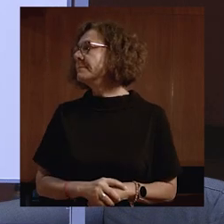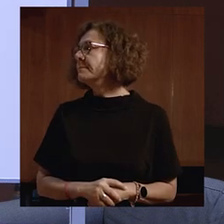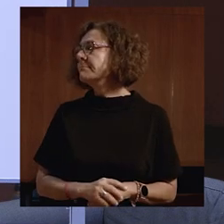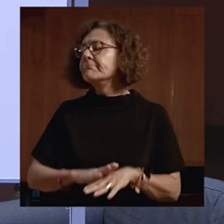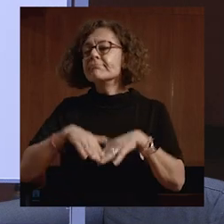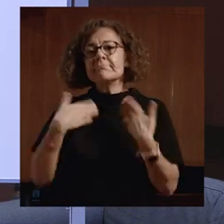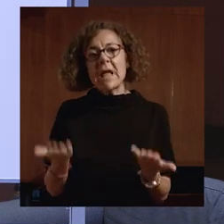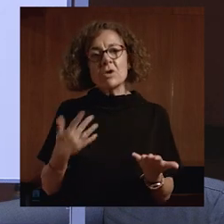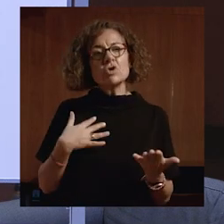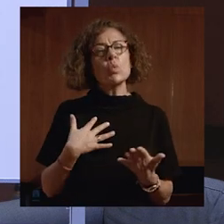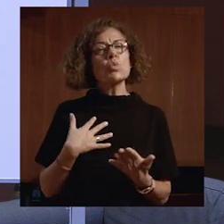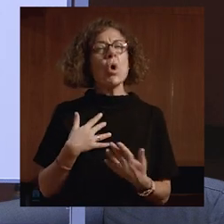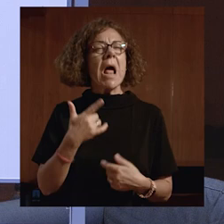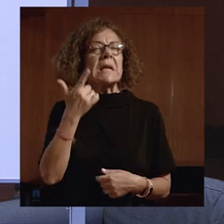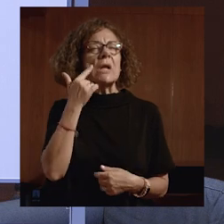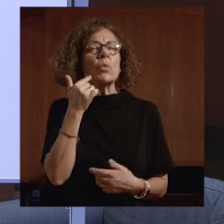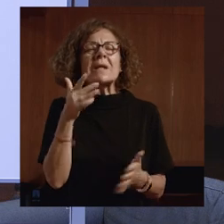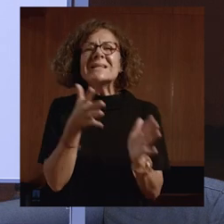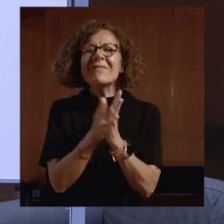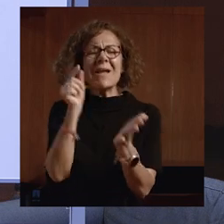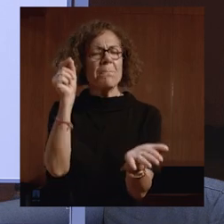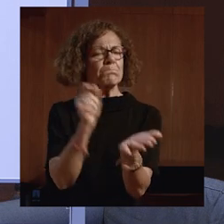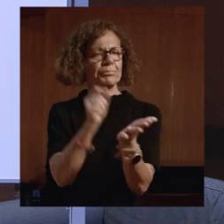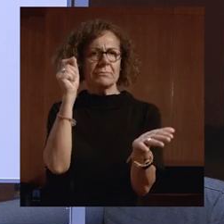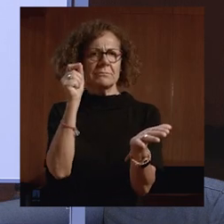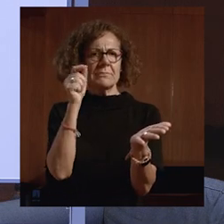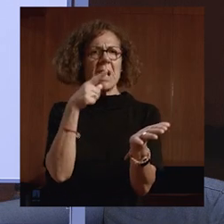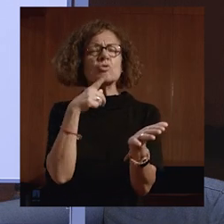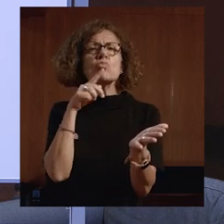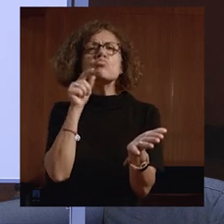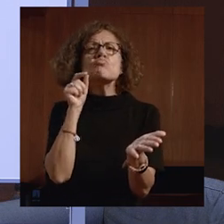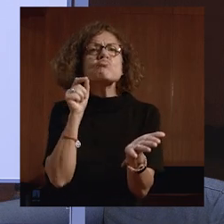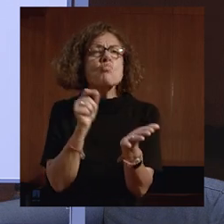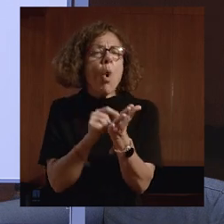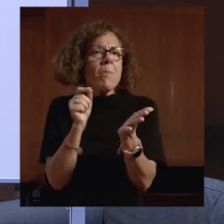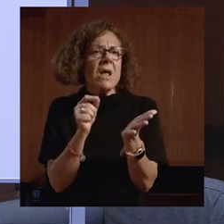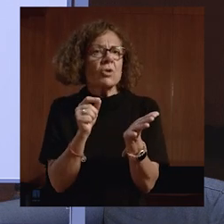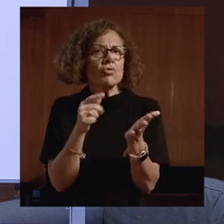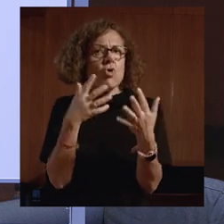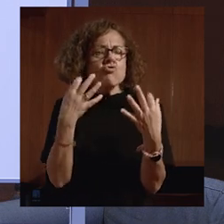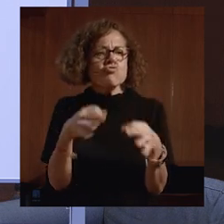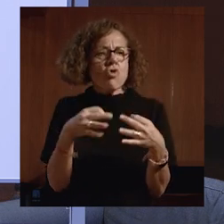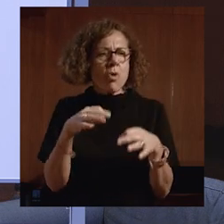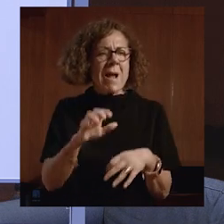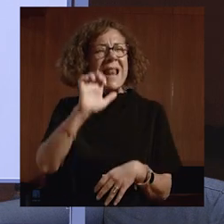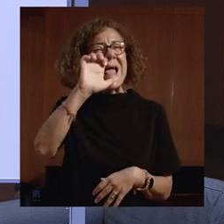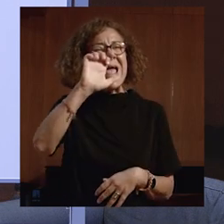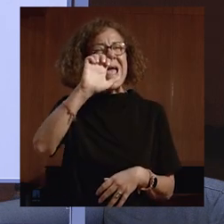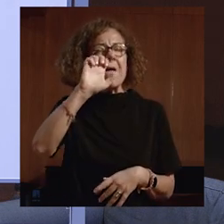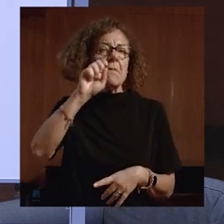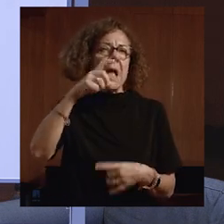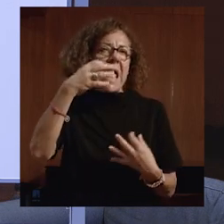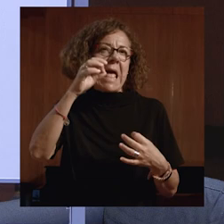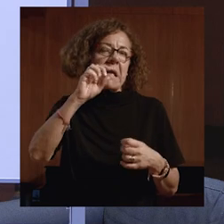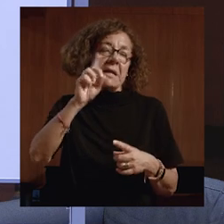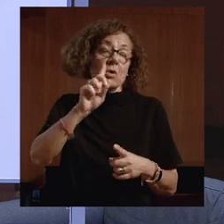En cualquier caso, un ritual es un momento, es un evento o una acción extracotidiana. Esta la tengo que escribir porque esta palabra